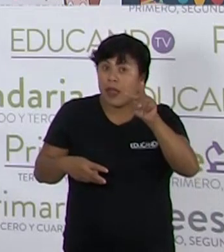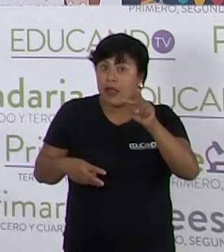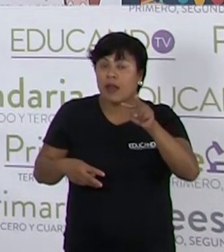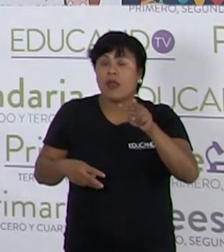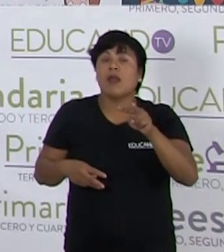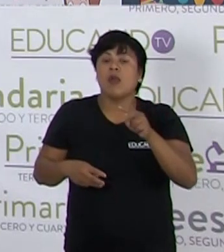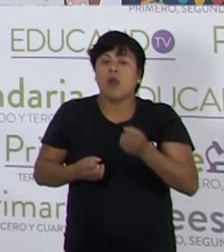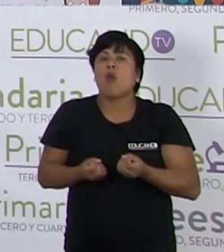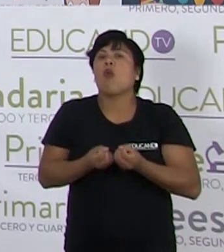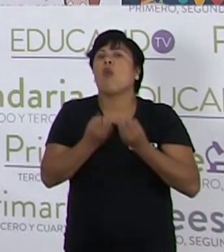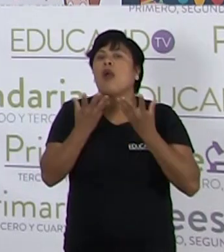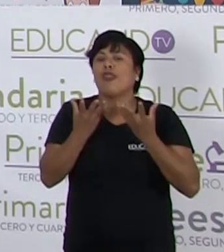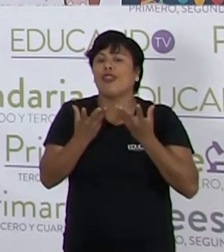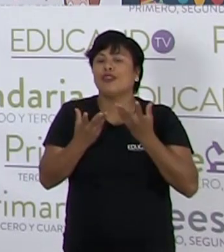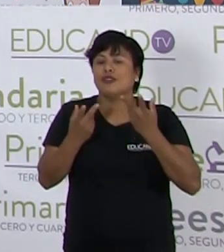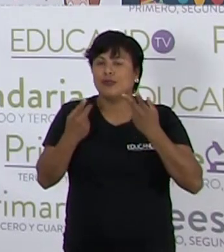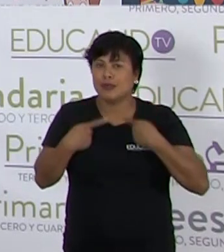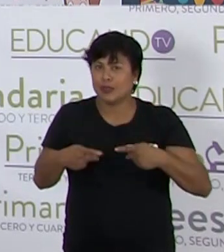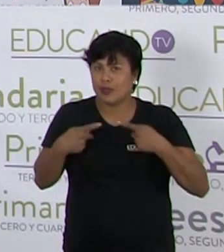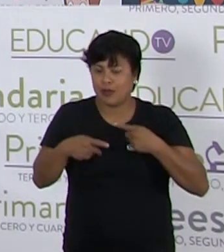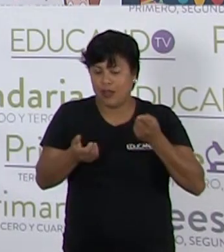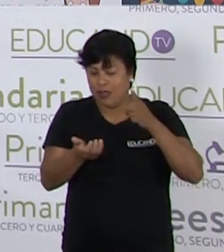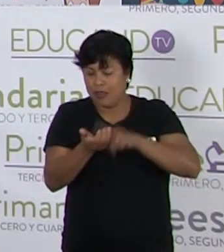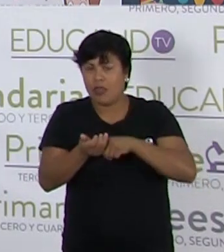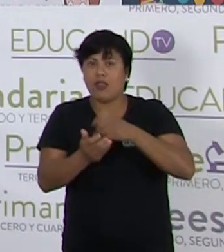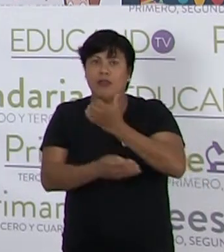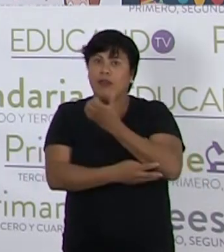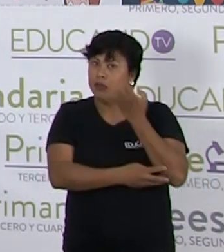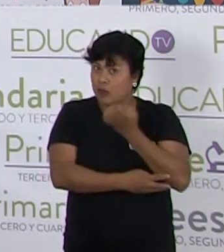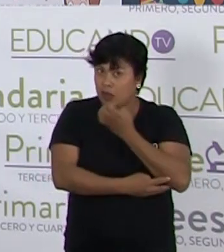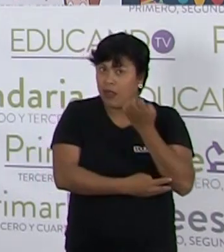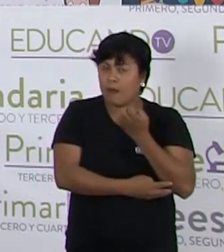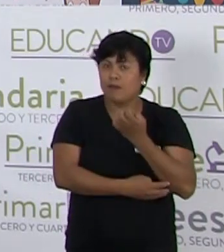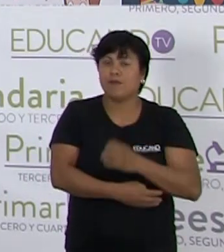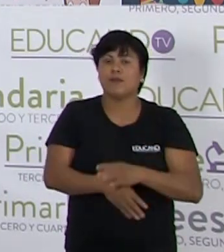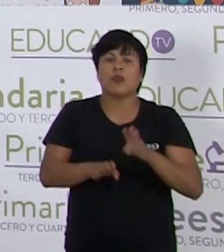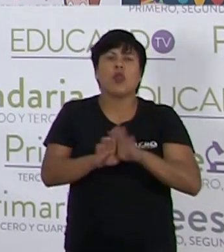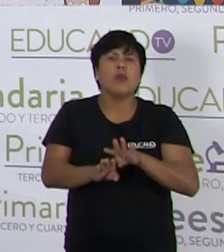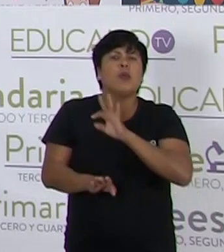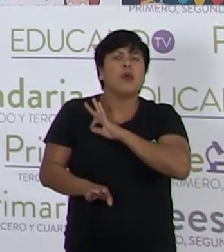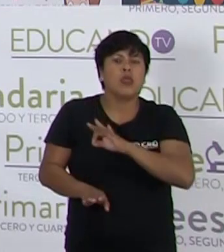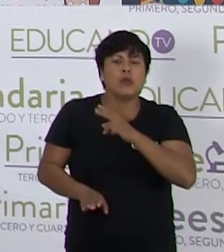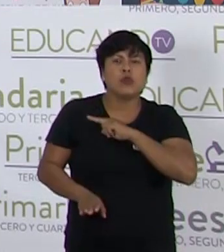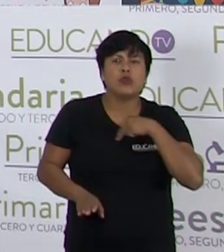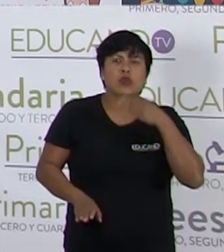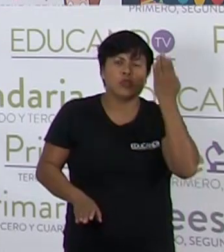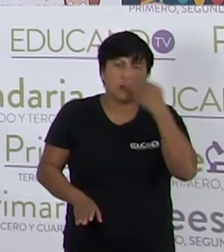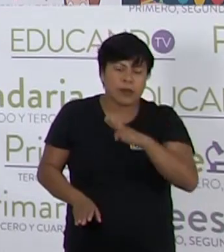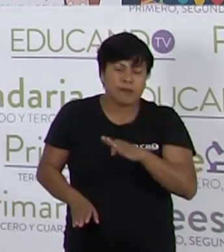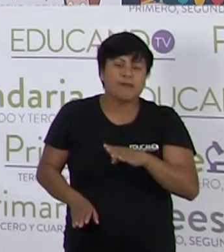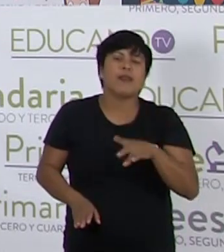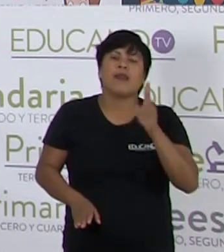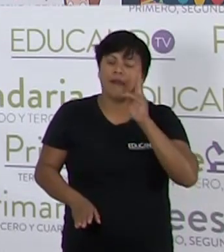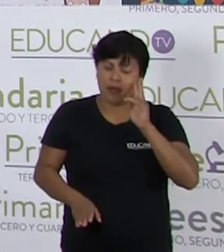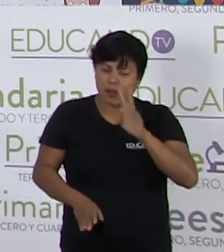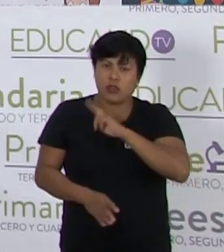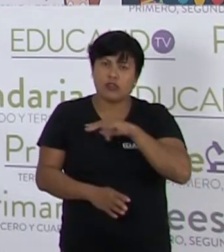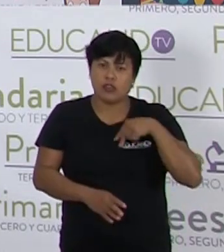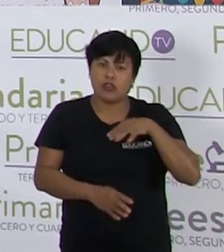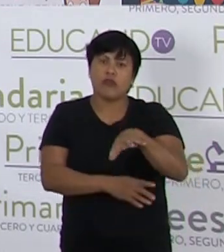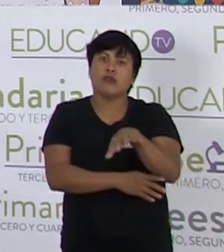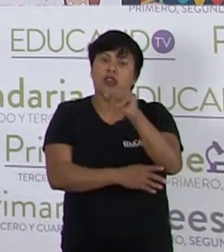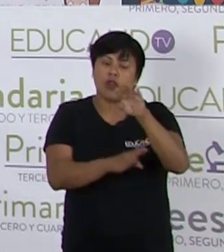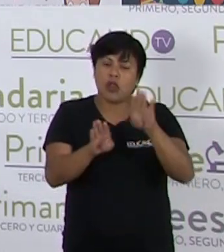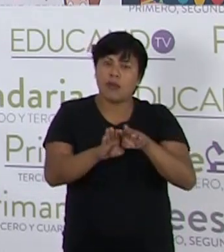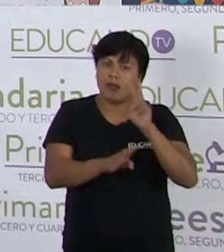determinar cuántos son en total en esa escuela. ¿Cómo lo podemos saber? Vamos a tomar esto